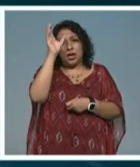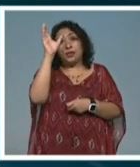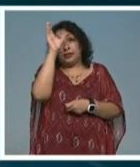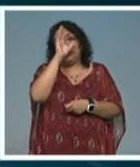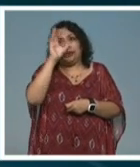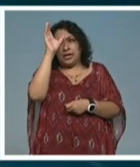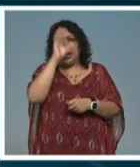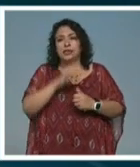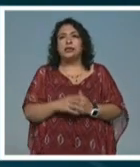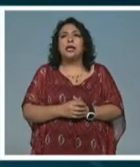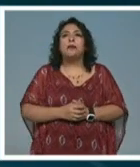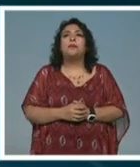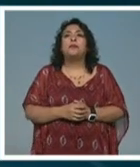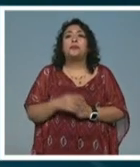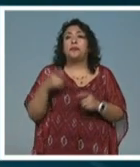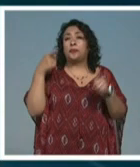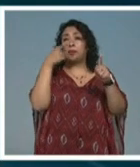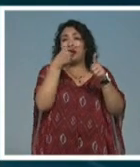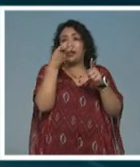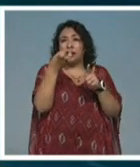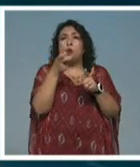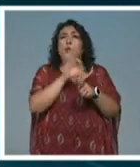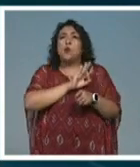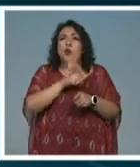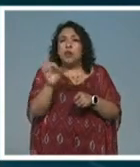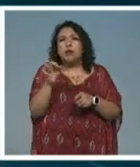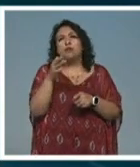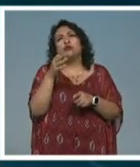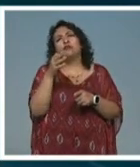En este punto podamos favorecer una estadía de